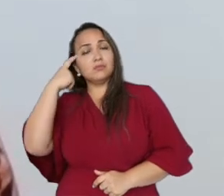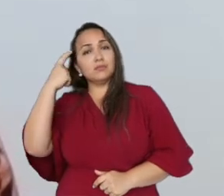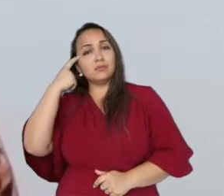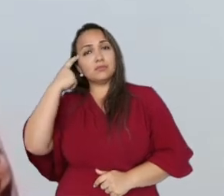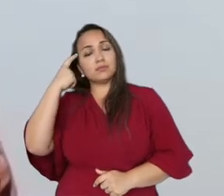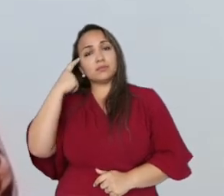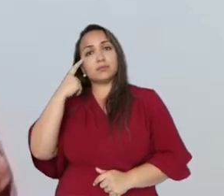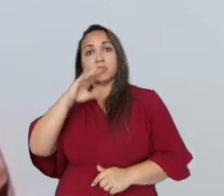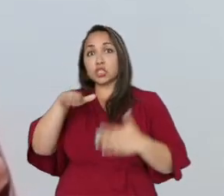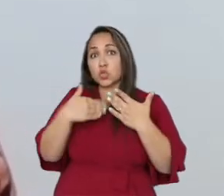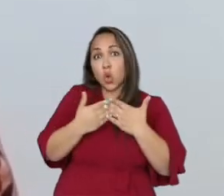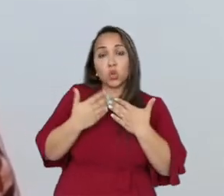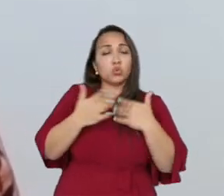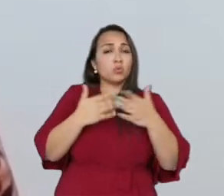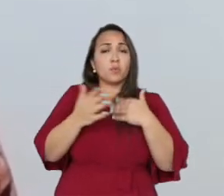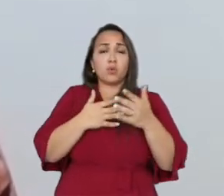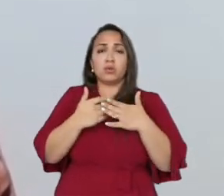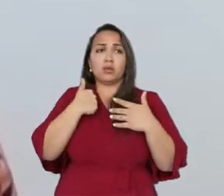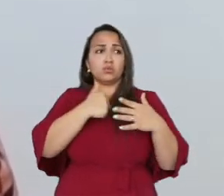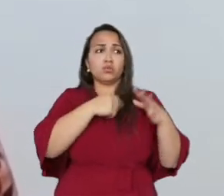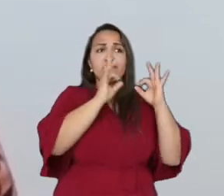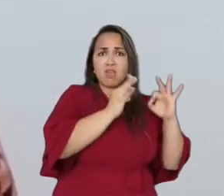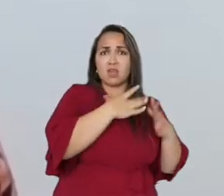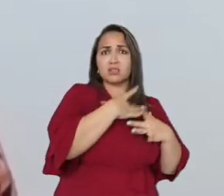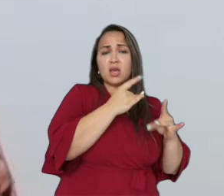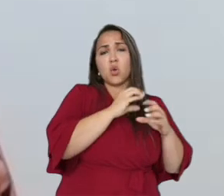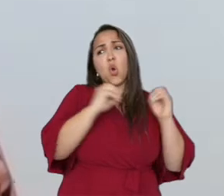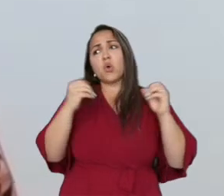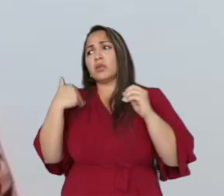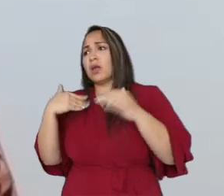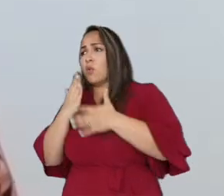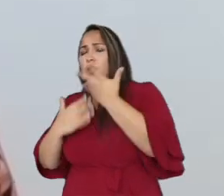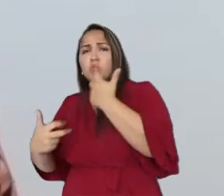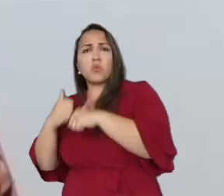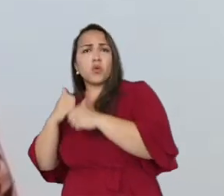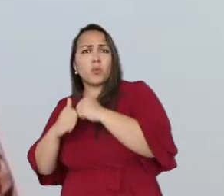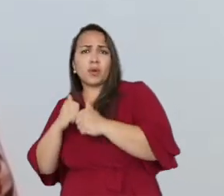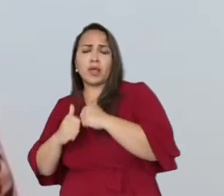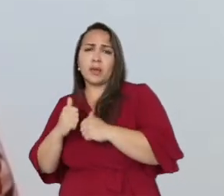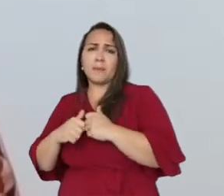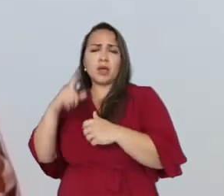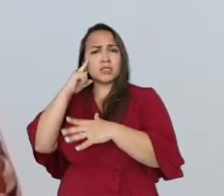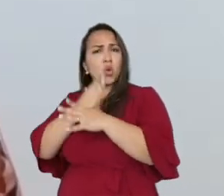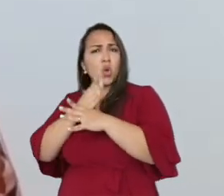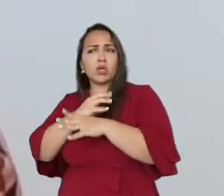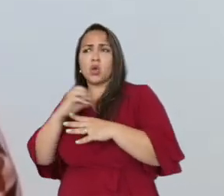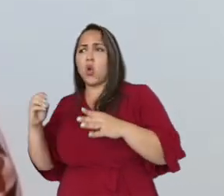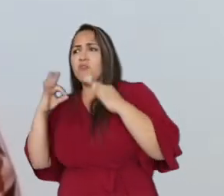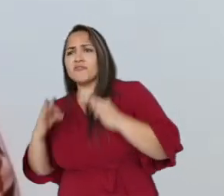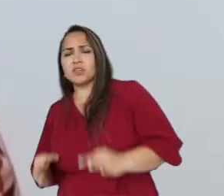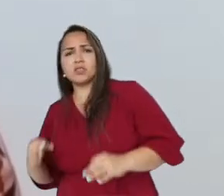si todos, aunque seamos, estemos bien de salud o tengamos algún problema psicomotor o